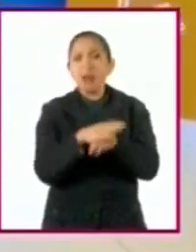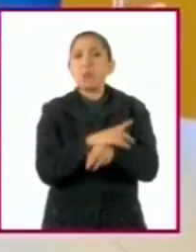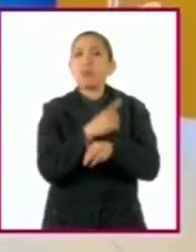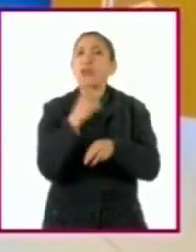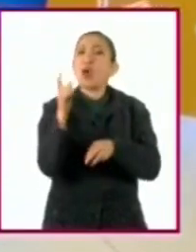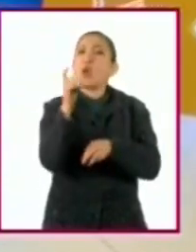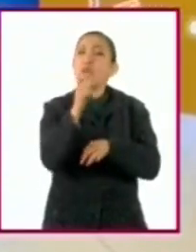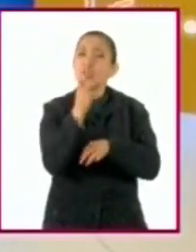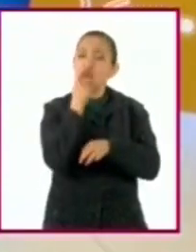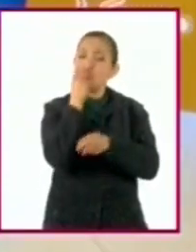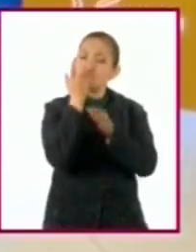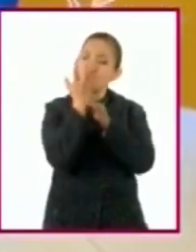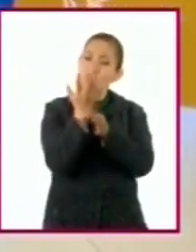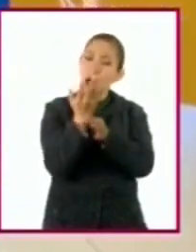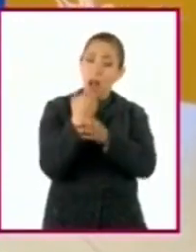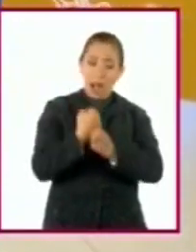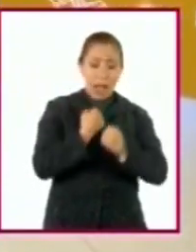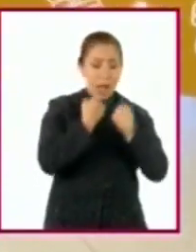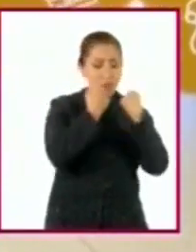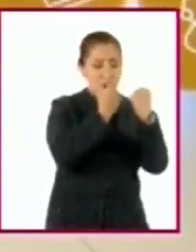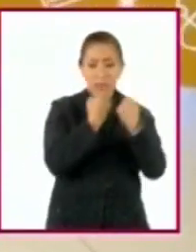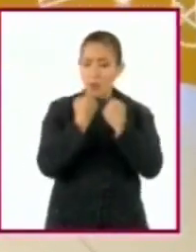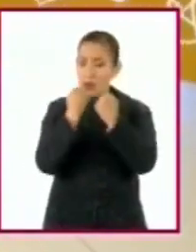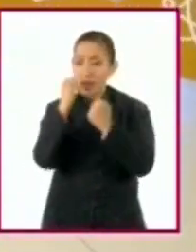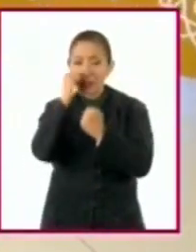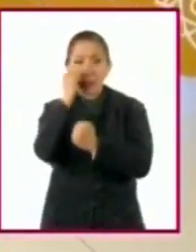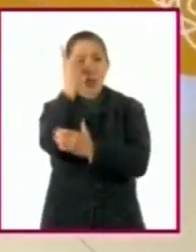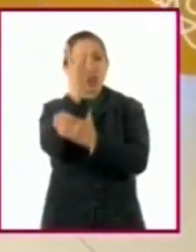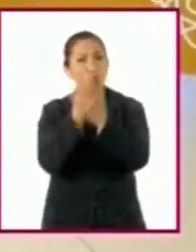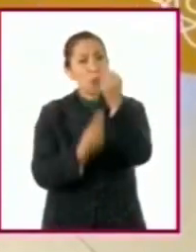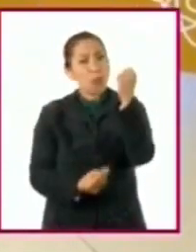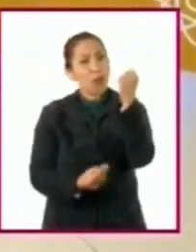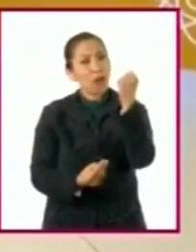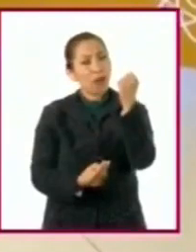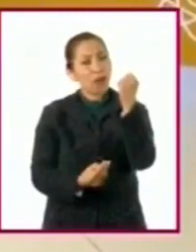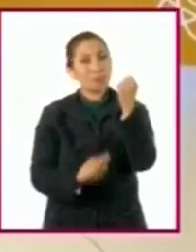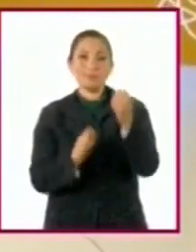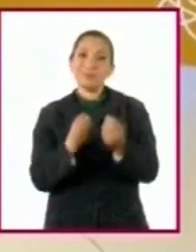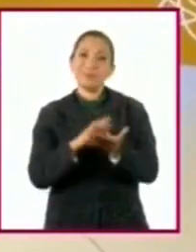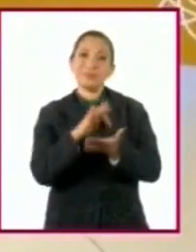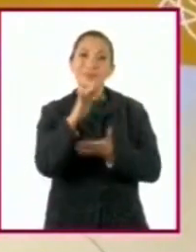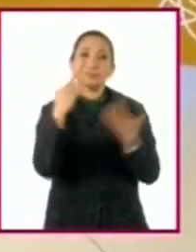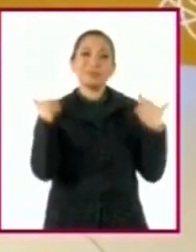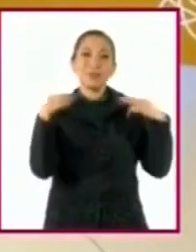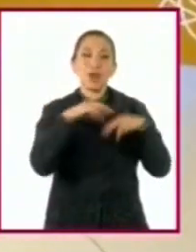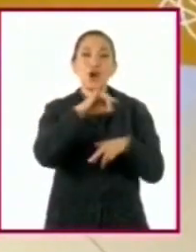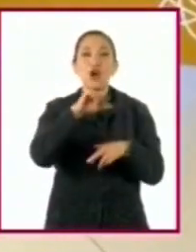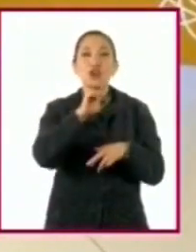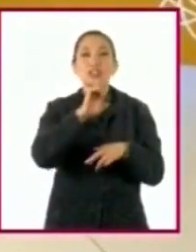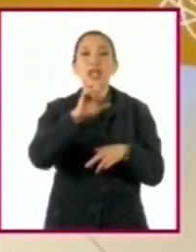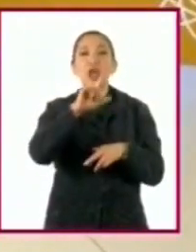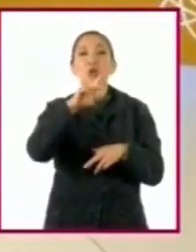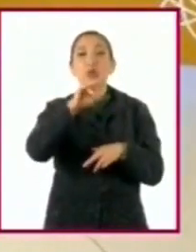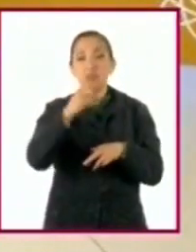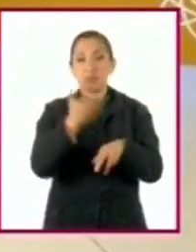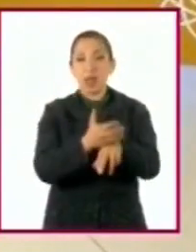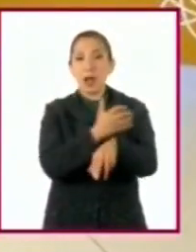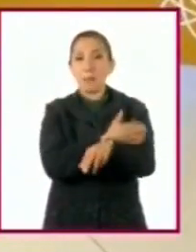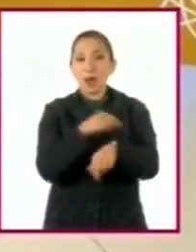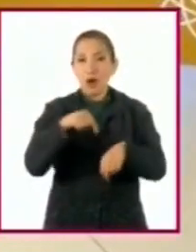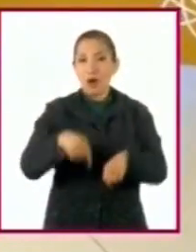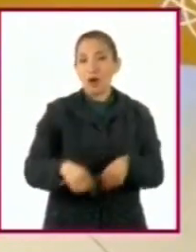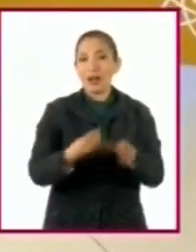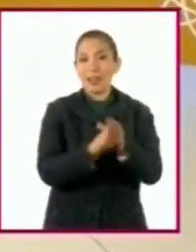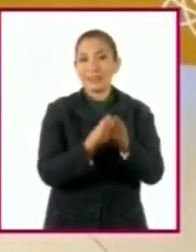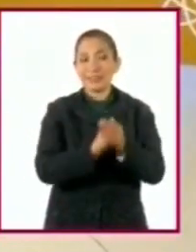cuando decimos que las fuerzas siempre vienen en pares? Agradecemos al maestro José Luis por acompañarnos en